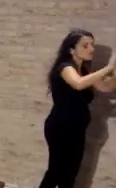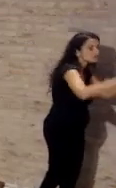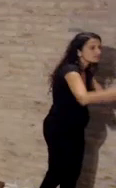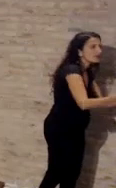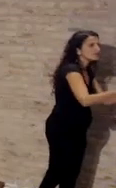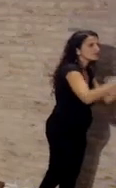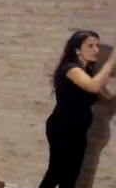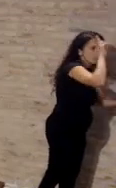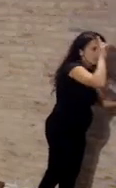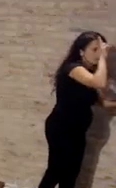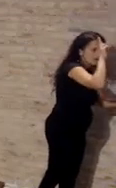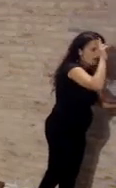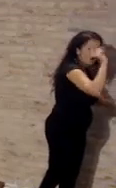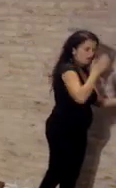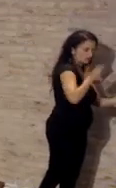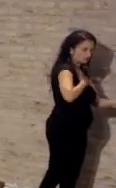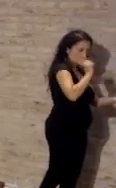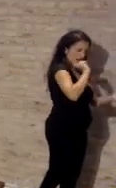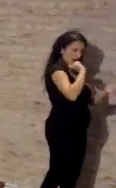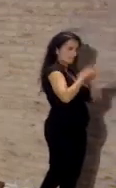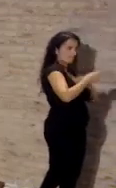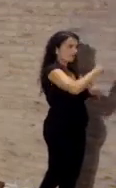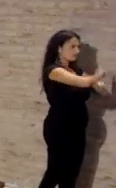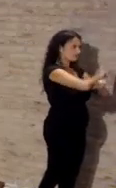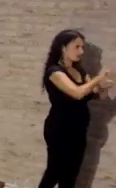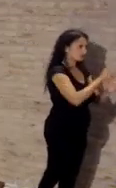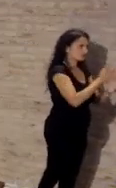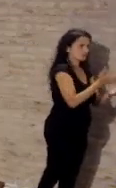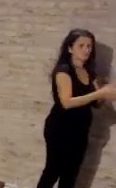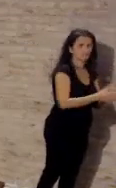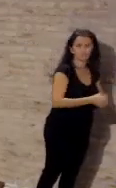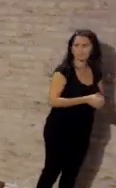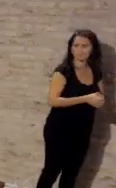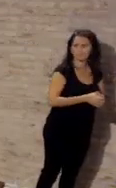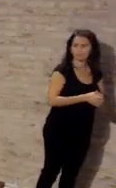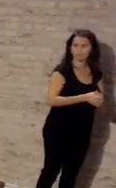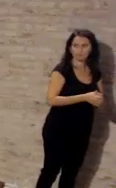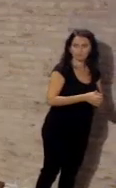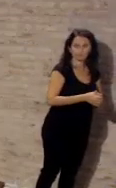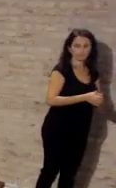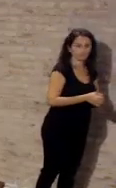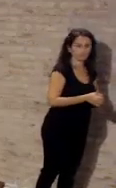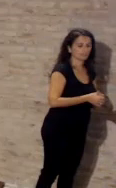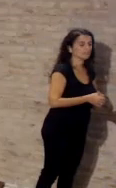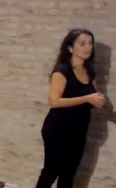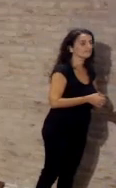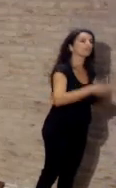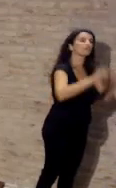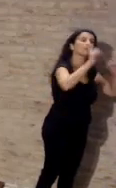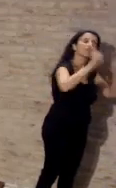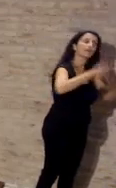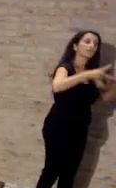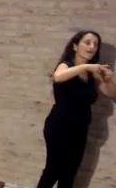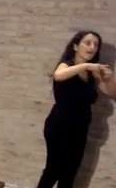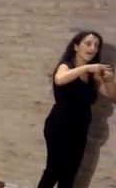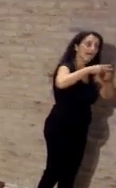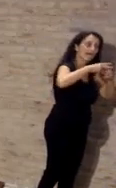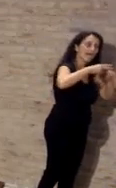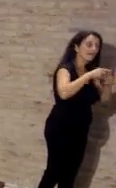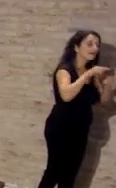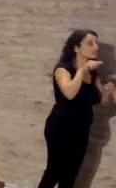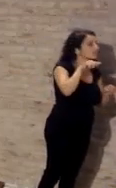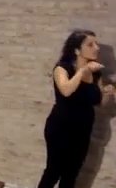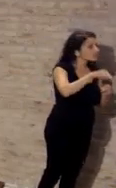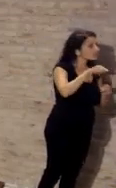nos tiene que querer cambiar eh Y tiene que ser una herramienta para